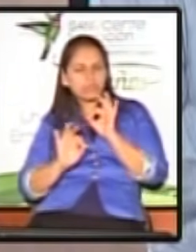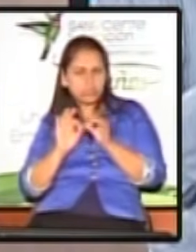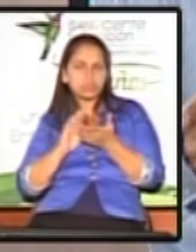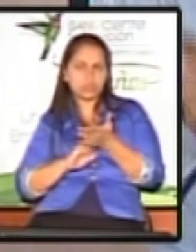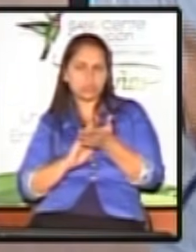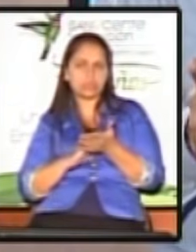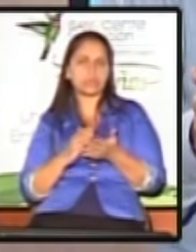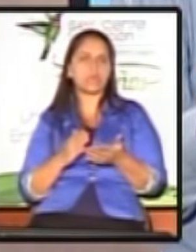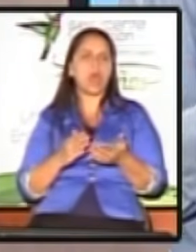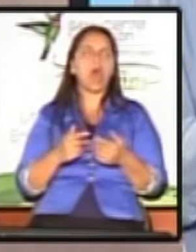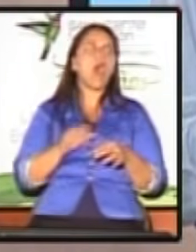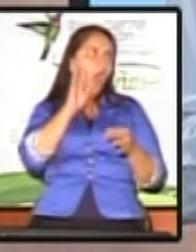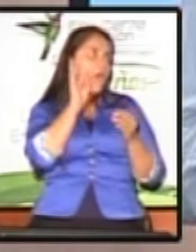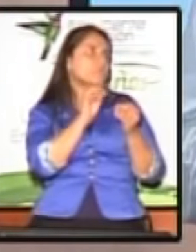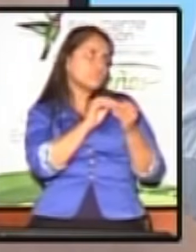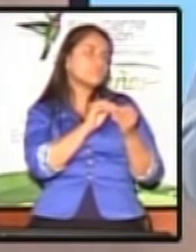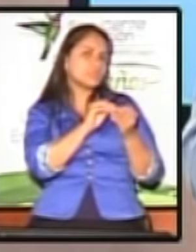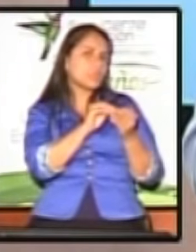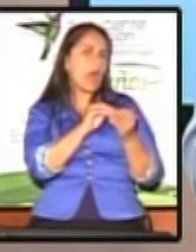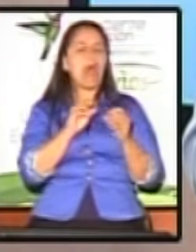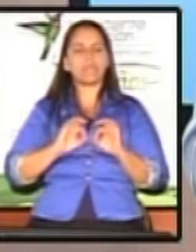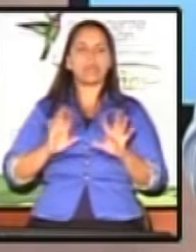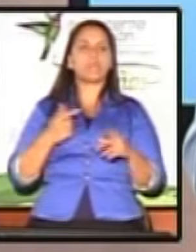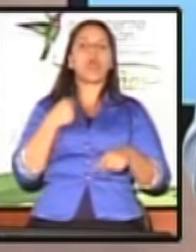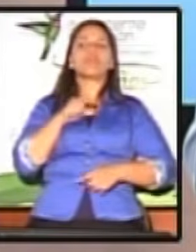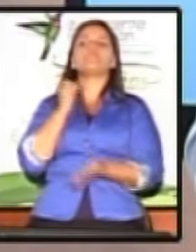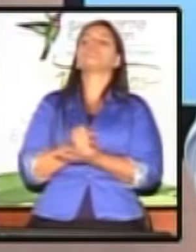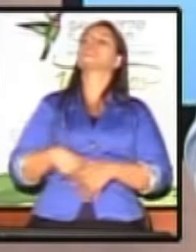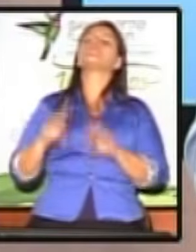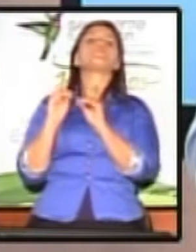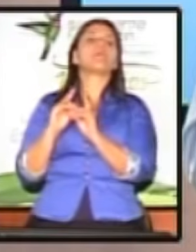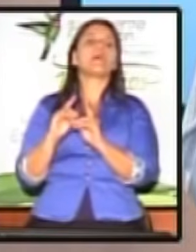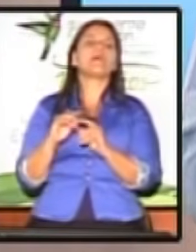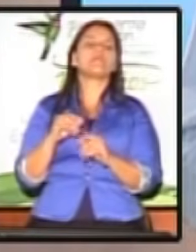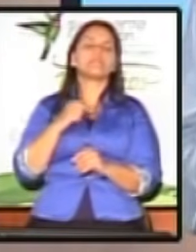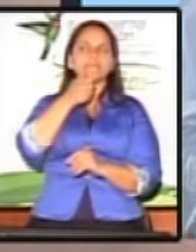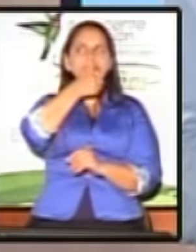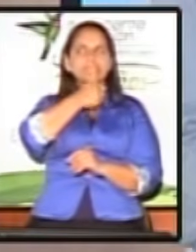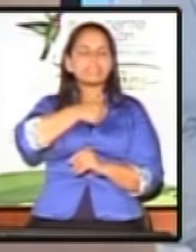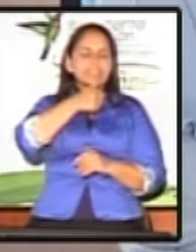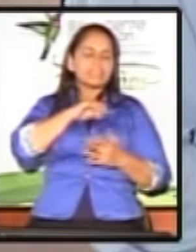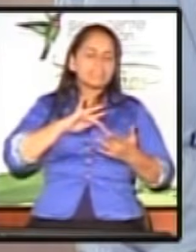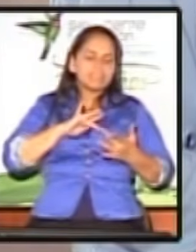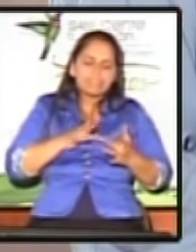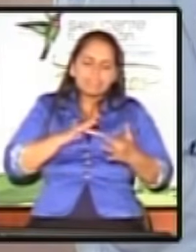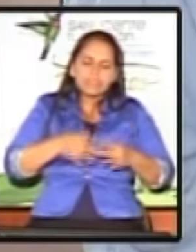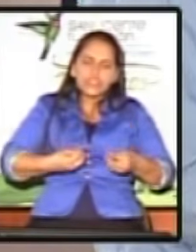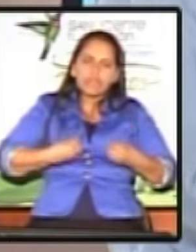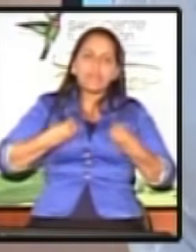mejor. Si es conciliada y es hablada, maravilloso. Pero si es violentada, puede ser una fuente de sufrimiento.